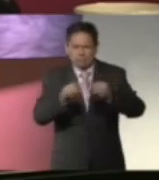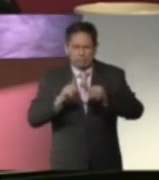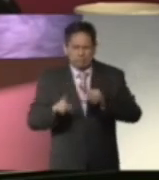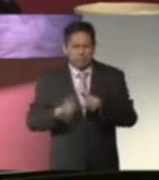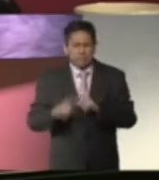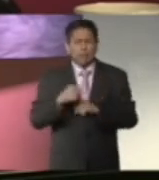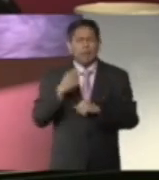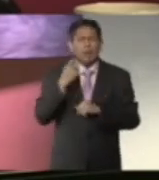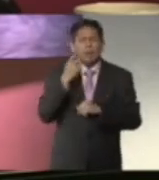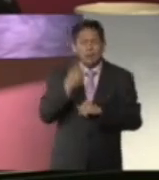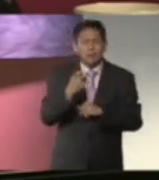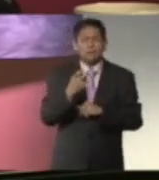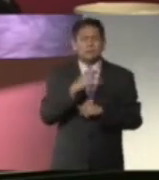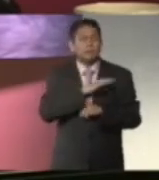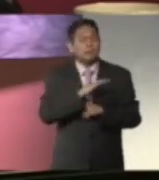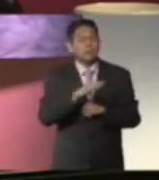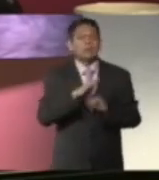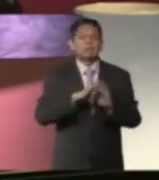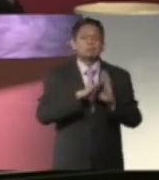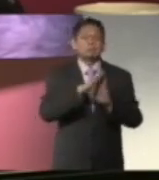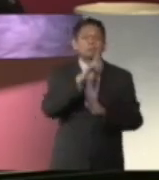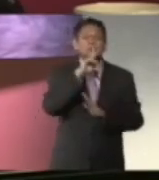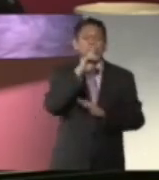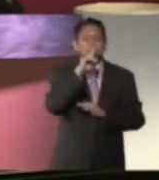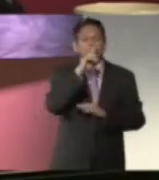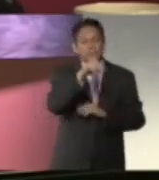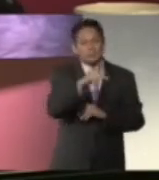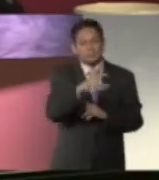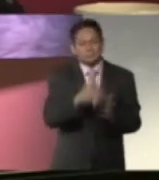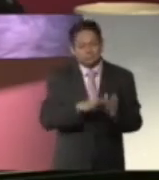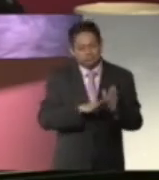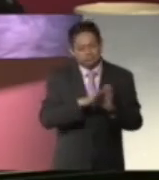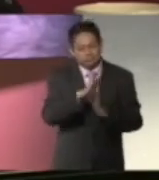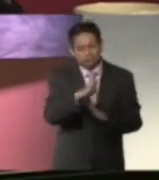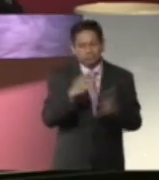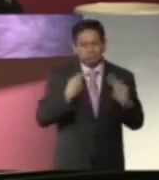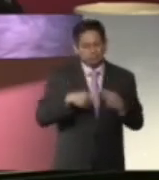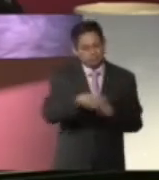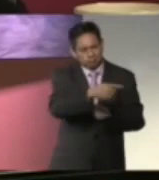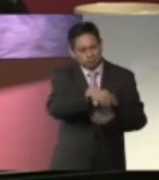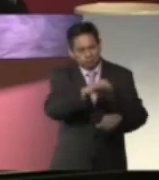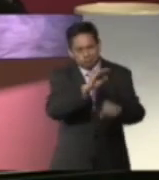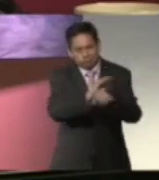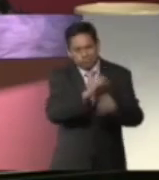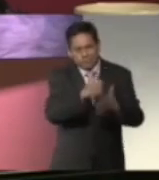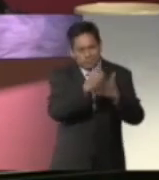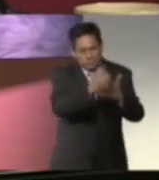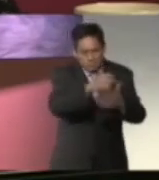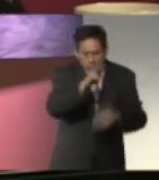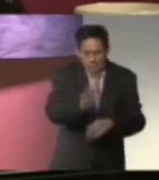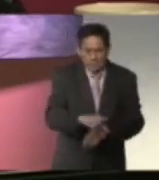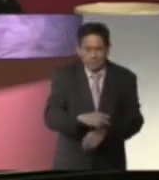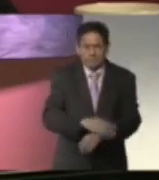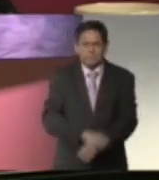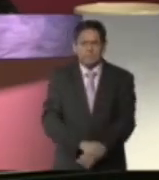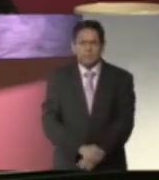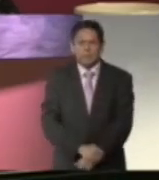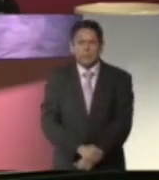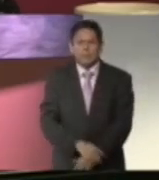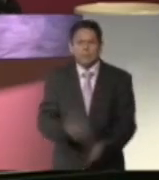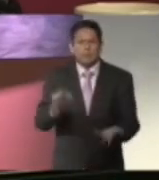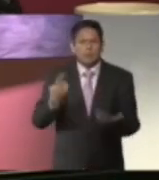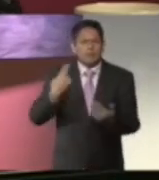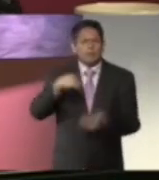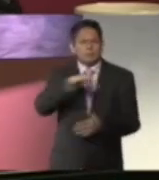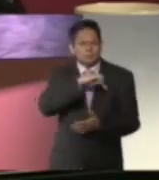estar contribuyendo a que esto signifique bienestar en las personas, ¿no? O sea, nosotros la tratamos de